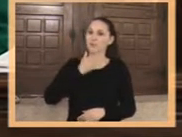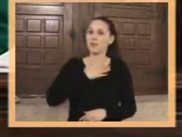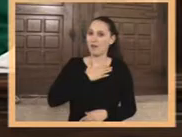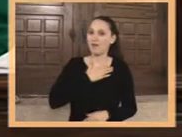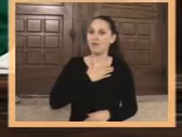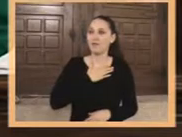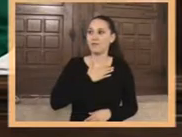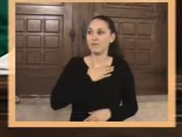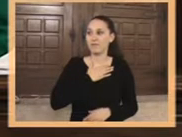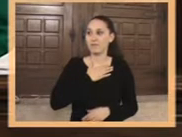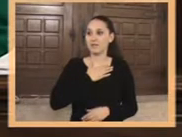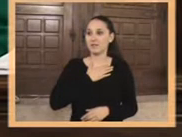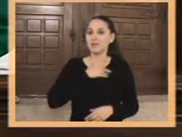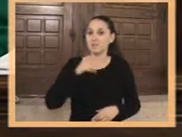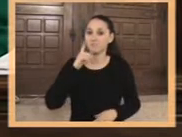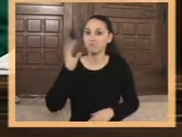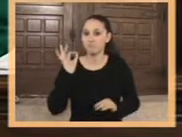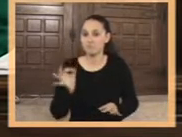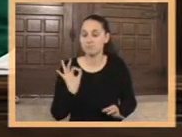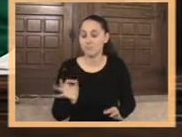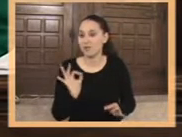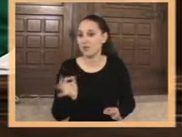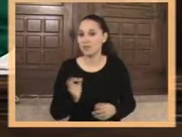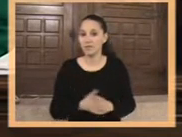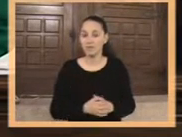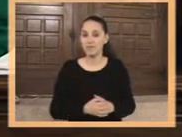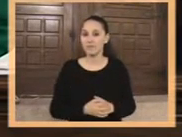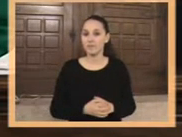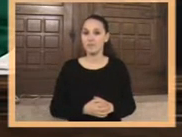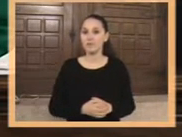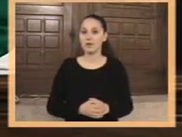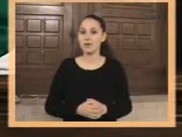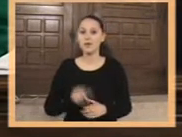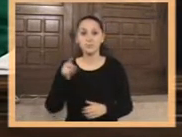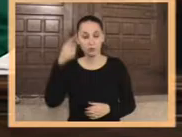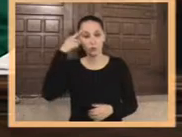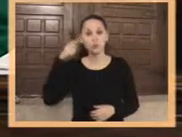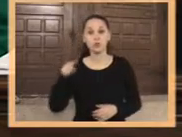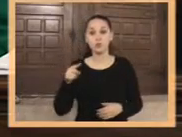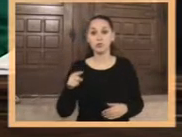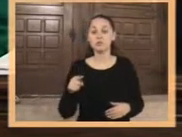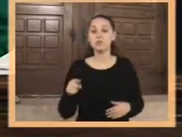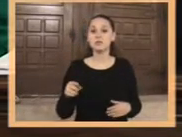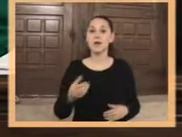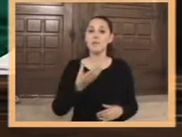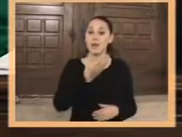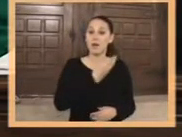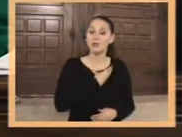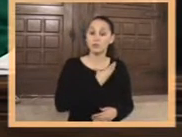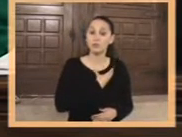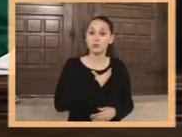ha retractado. Sencillamente es por eso. Porque usted sabe que hay otros ayuntamientos, como son Don Benito,